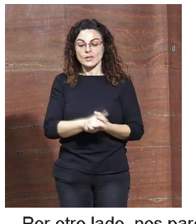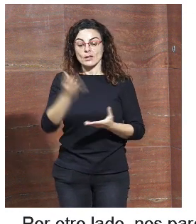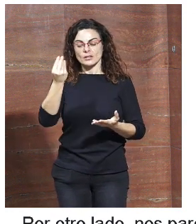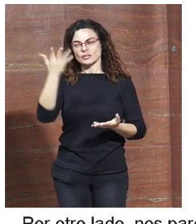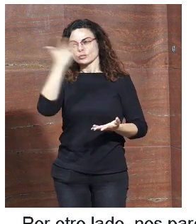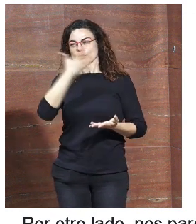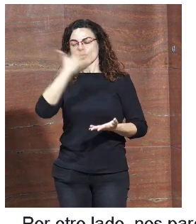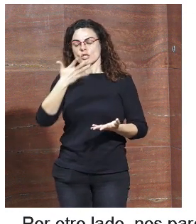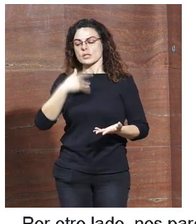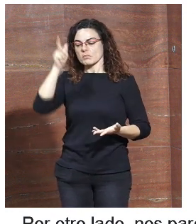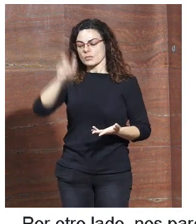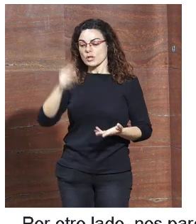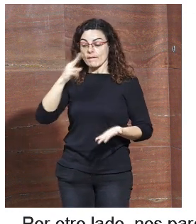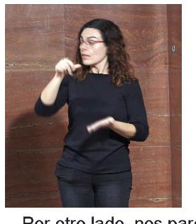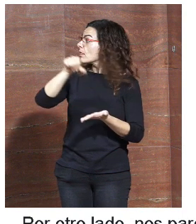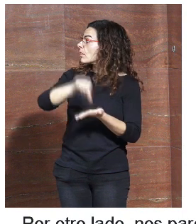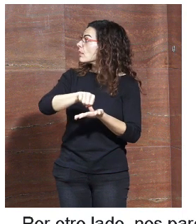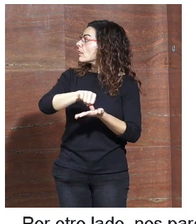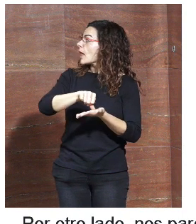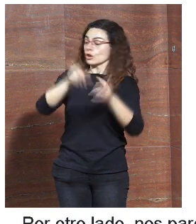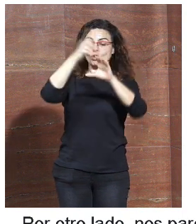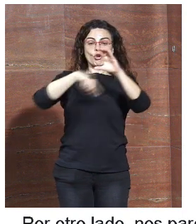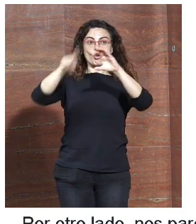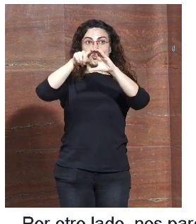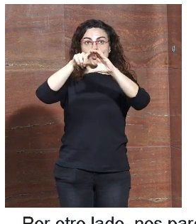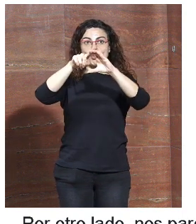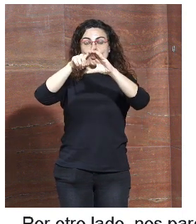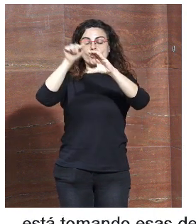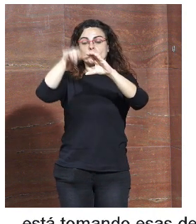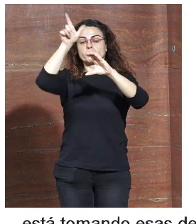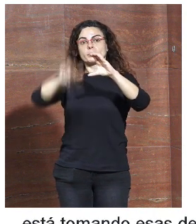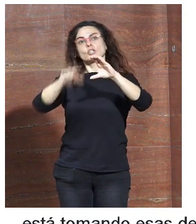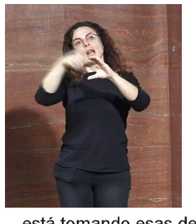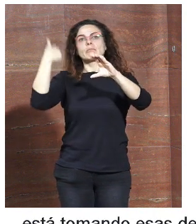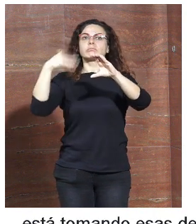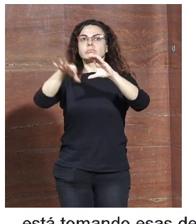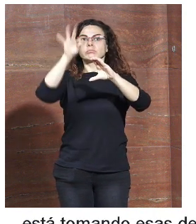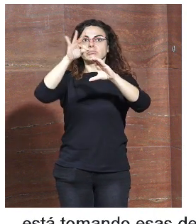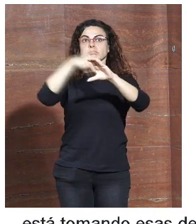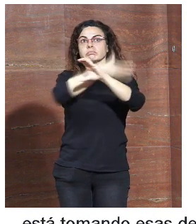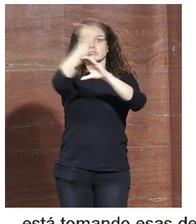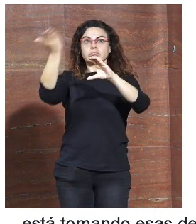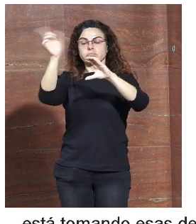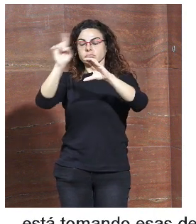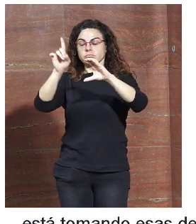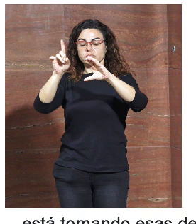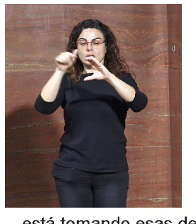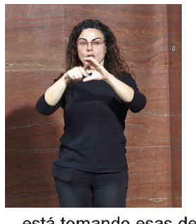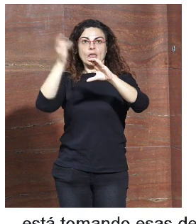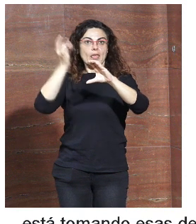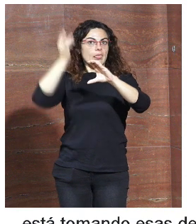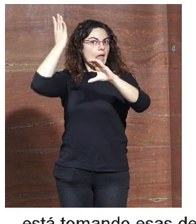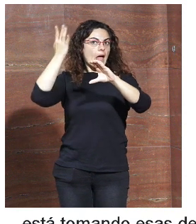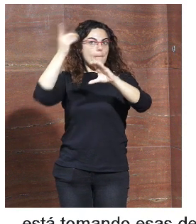más a esta persona que vemos en el centro que a las que andamos ahí por la periferia. Se parece más. Tiene una especie de idea sobre